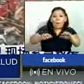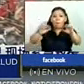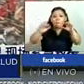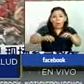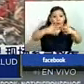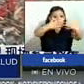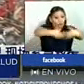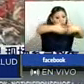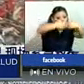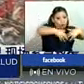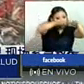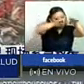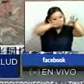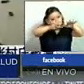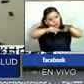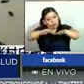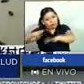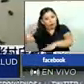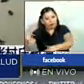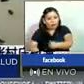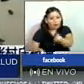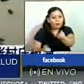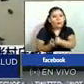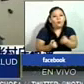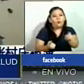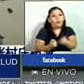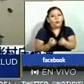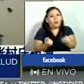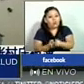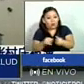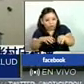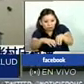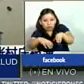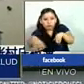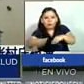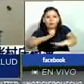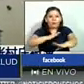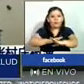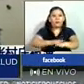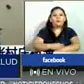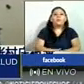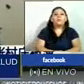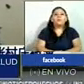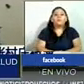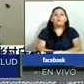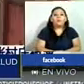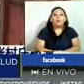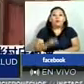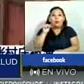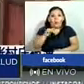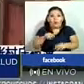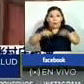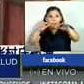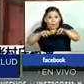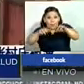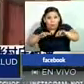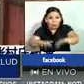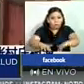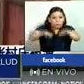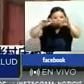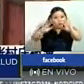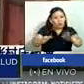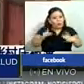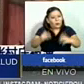represa forzando equipos a fortalecer la estructura y acabar un canal para contener el flujo Las inundaciones anuales de este año se